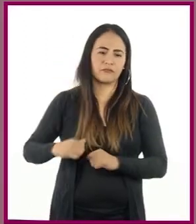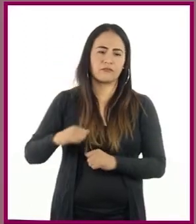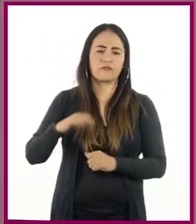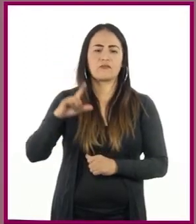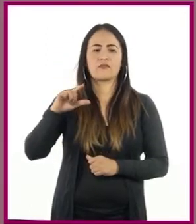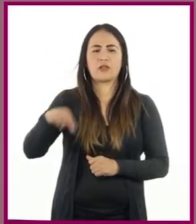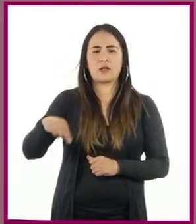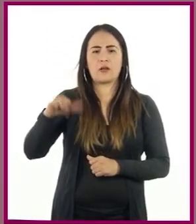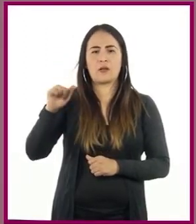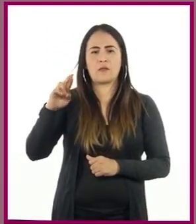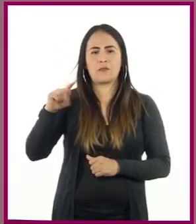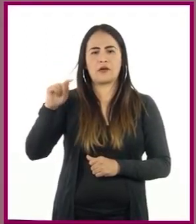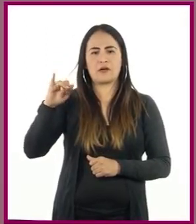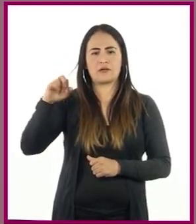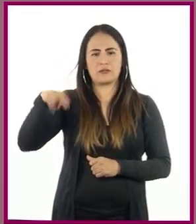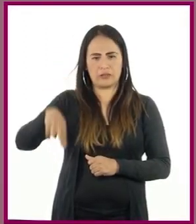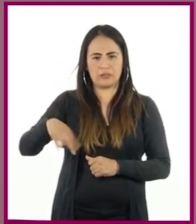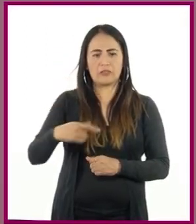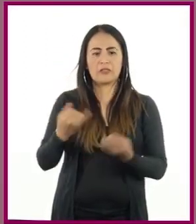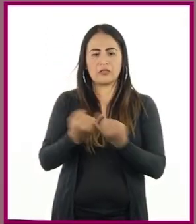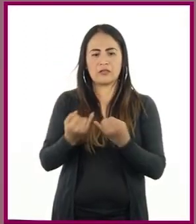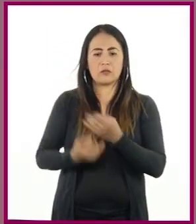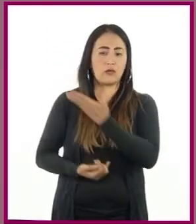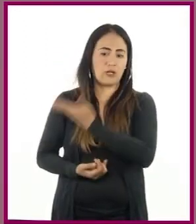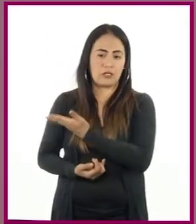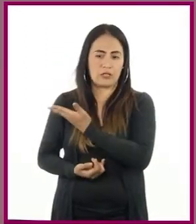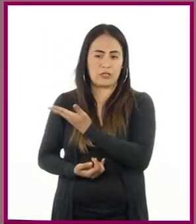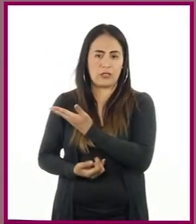Martin Luther King, quien, junto con Mahatma Gandhi,